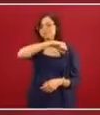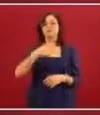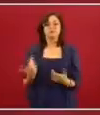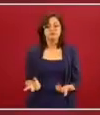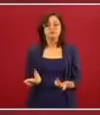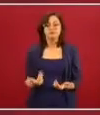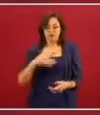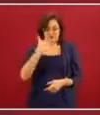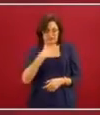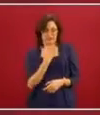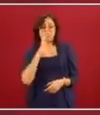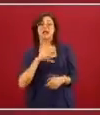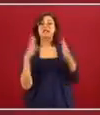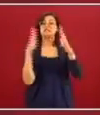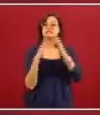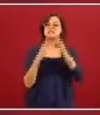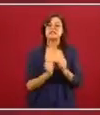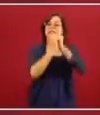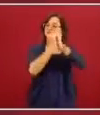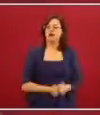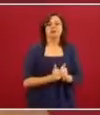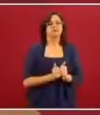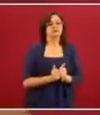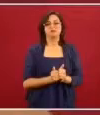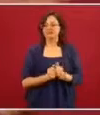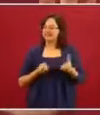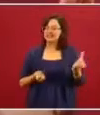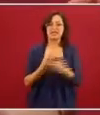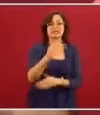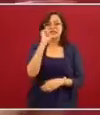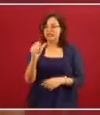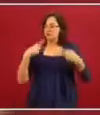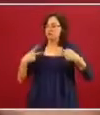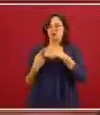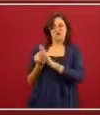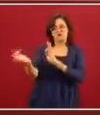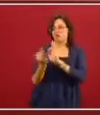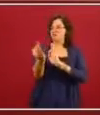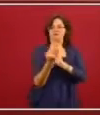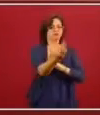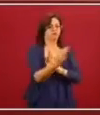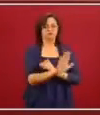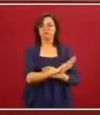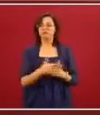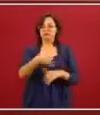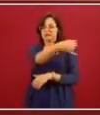que si desarrolla síntomas se queda con mayor razón en casa y se queda lejos de todos los que están a su